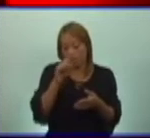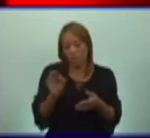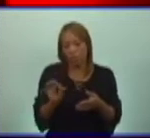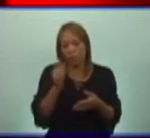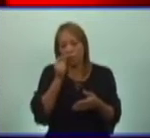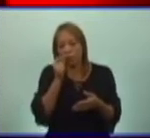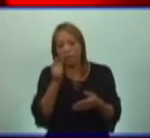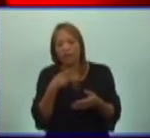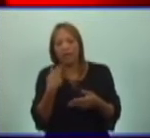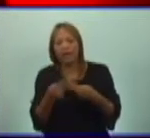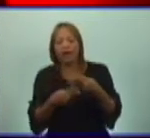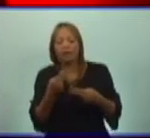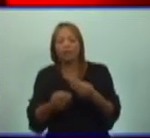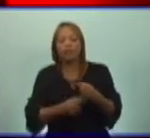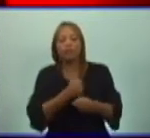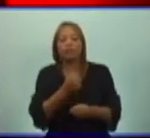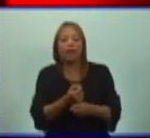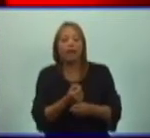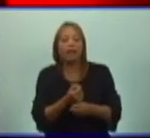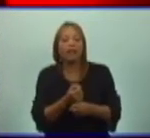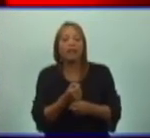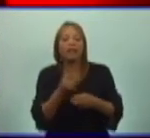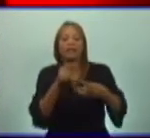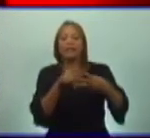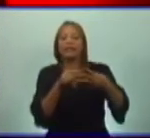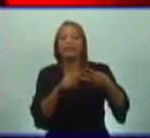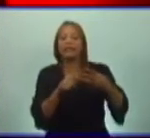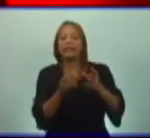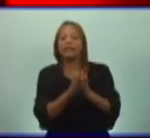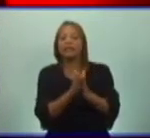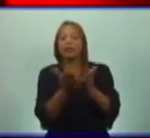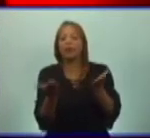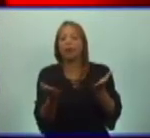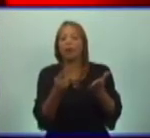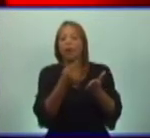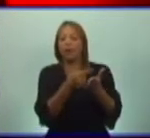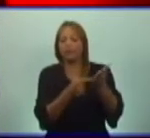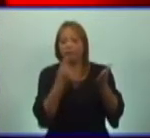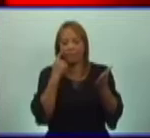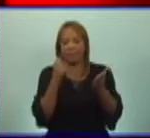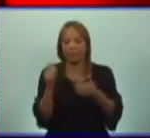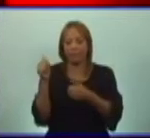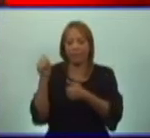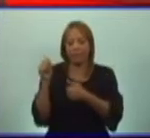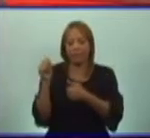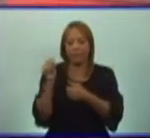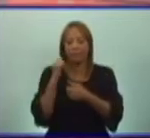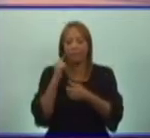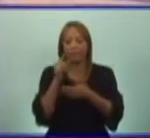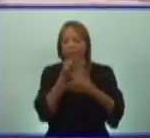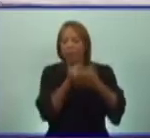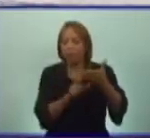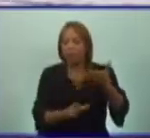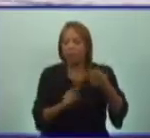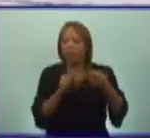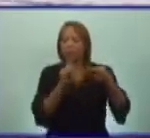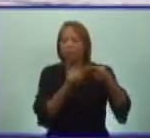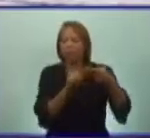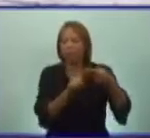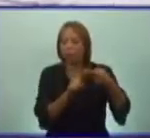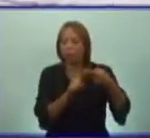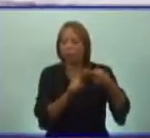podrá utilizar como mínimo 3 cuartillas. Fíjense, estamos hablando de cuartillas.